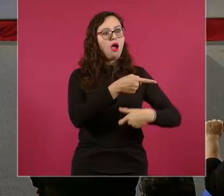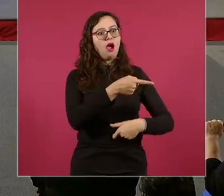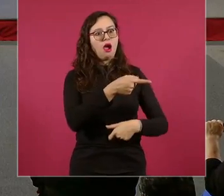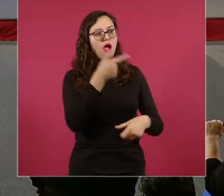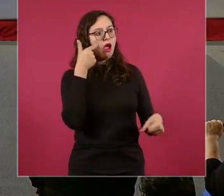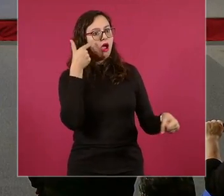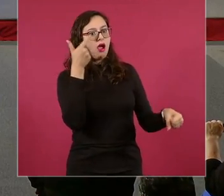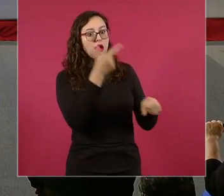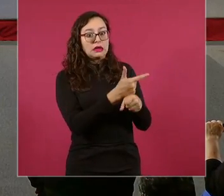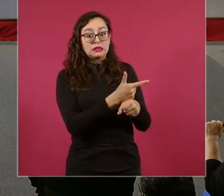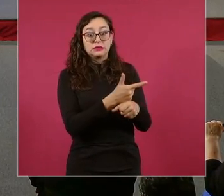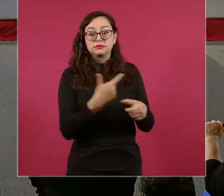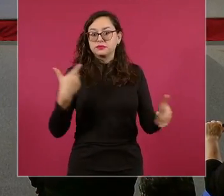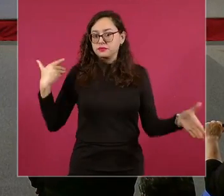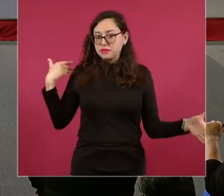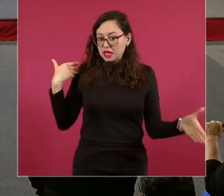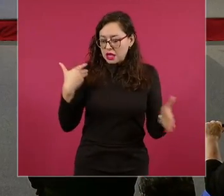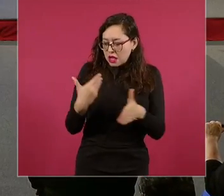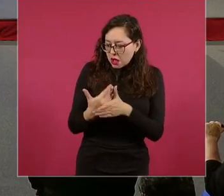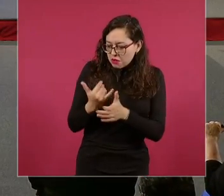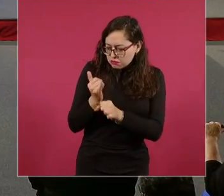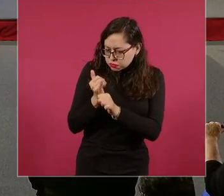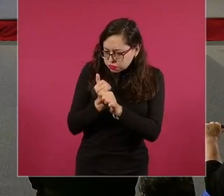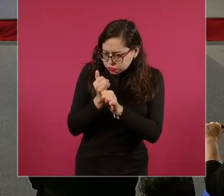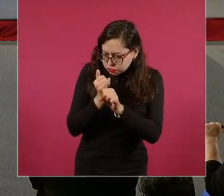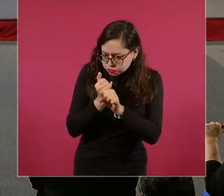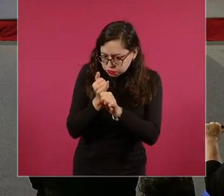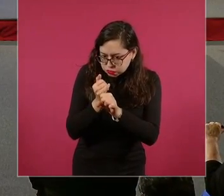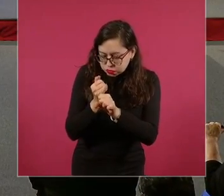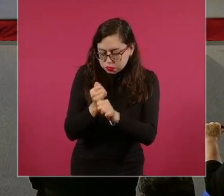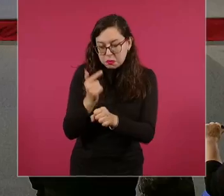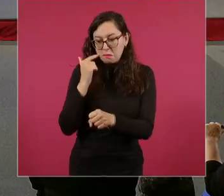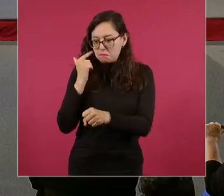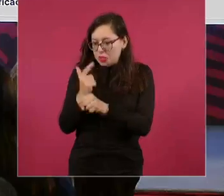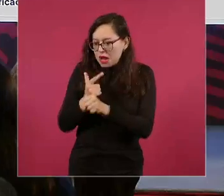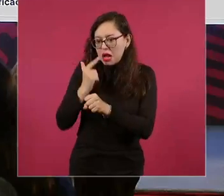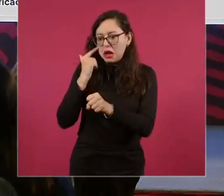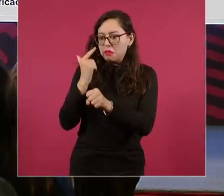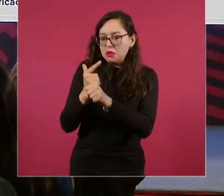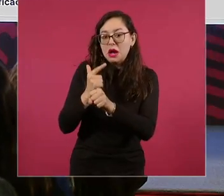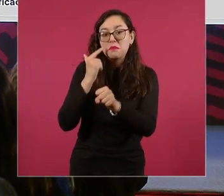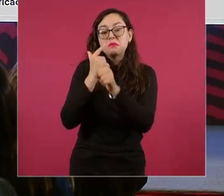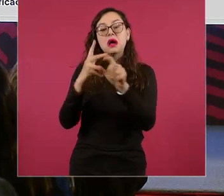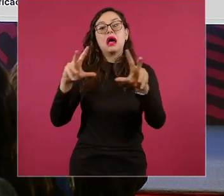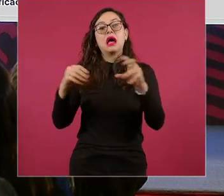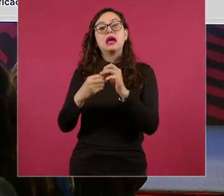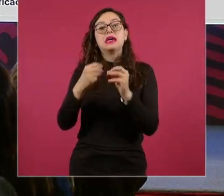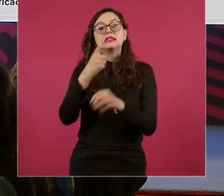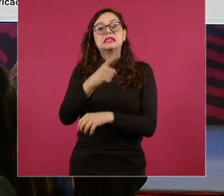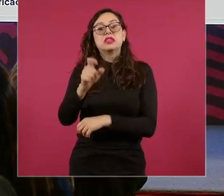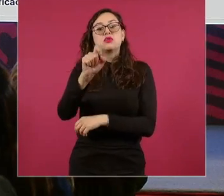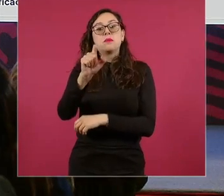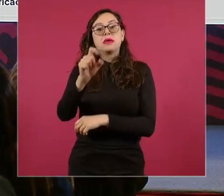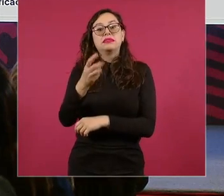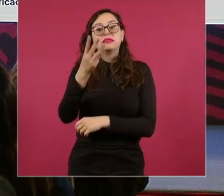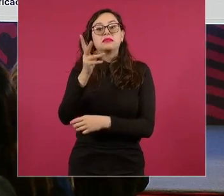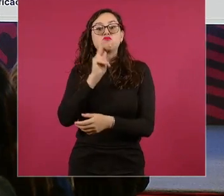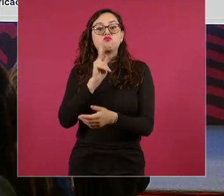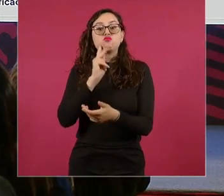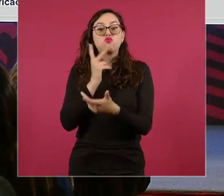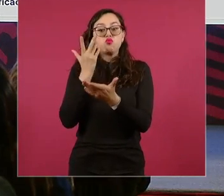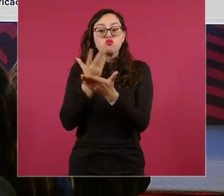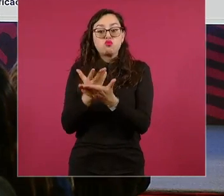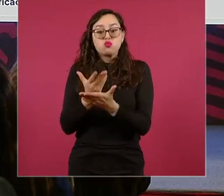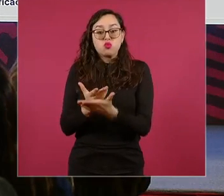en 123 pruebas recabadas, de las cuales 50 de ellas